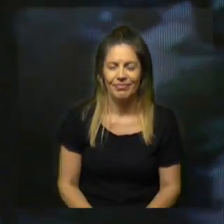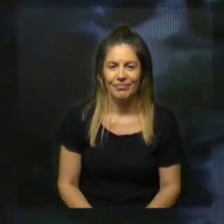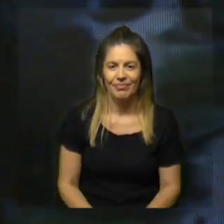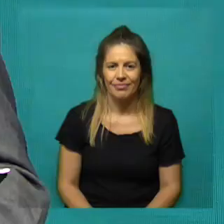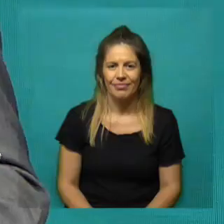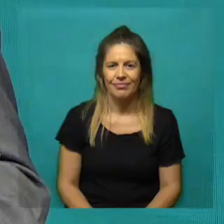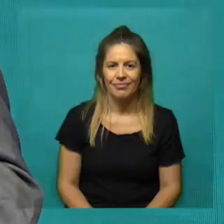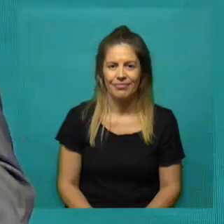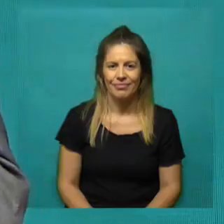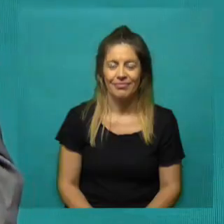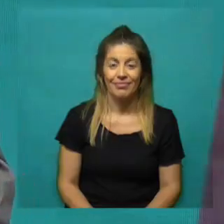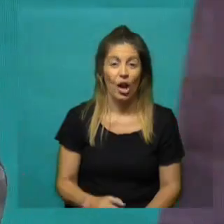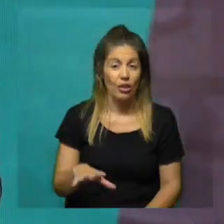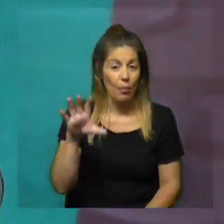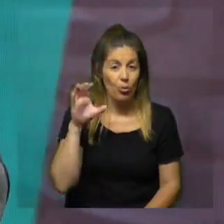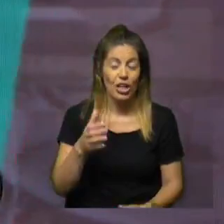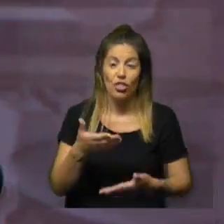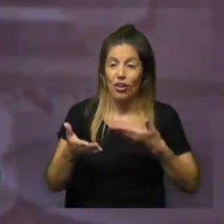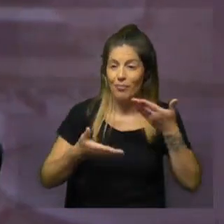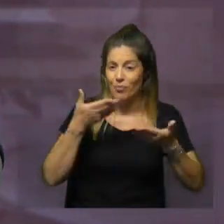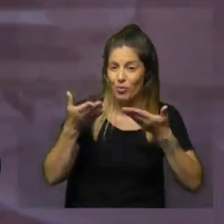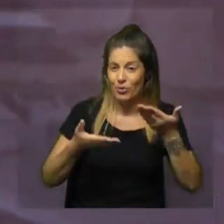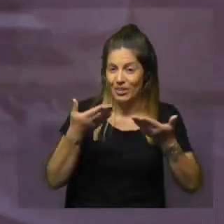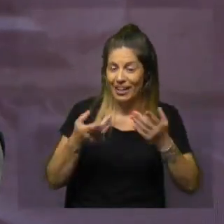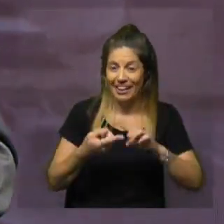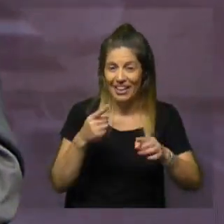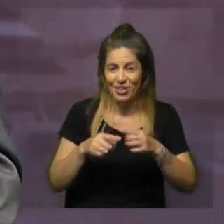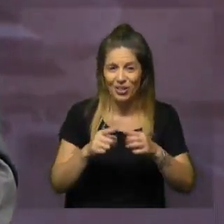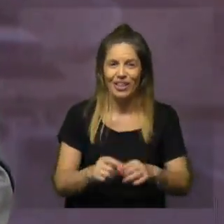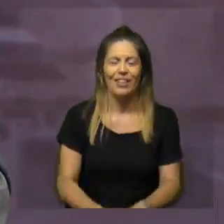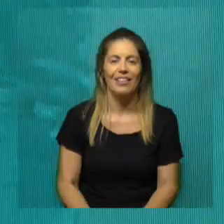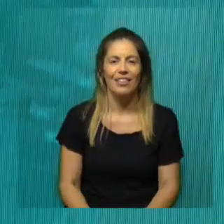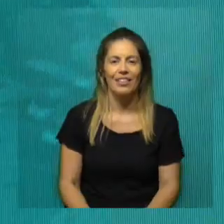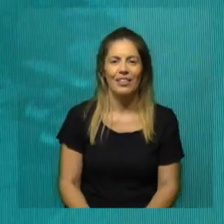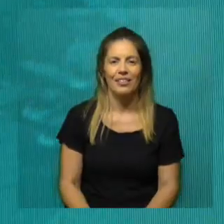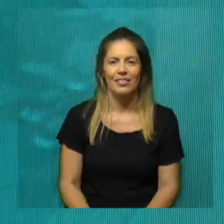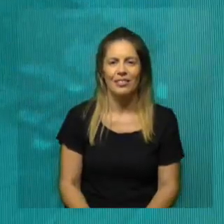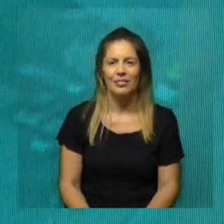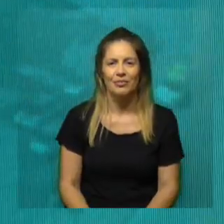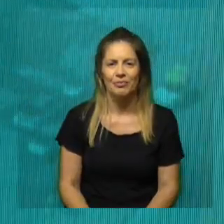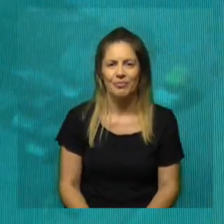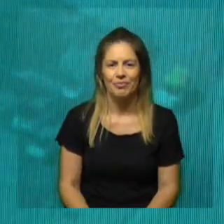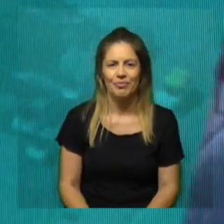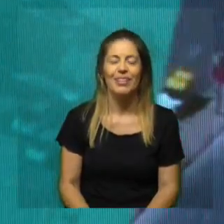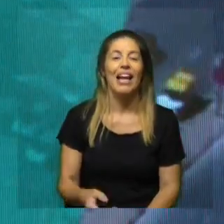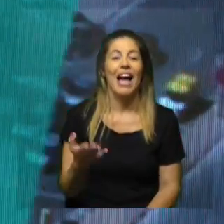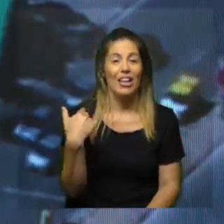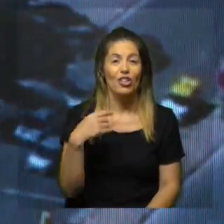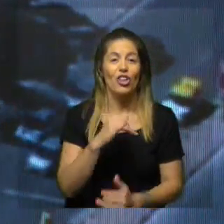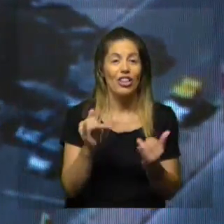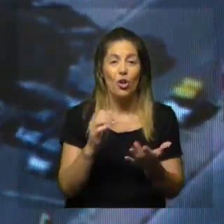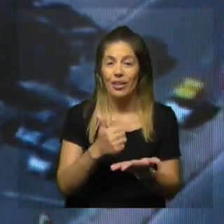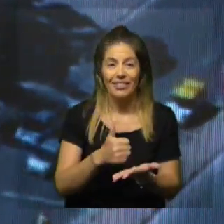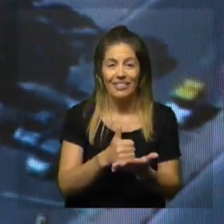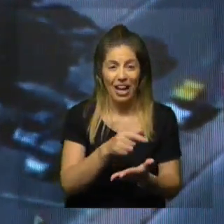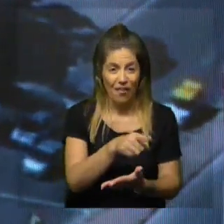la gente que entra, Marta Sánchez, la gente que entra de tarde. Pará, José María, no estamos. Porque Pilar no estaba el otro día, hicimos un nuevo juego. Sí, los